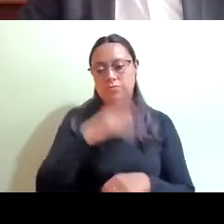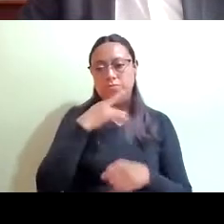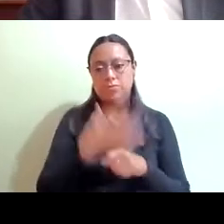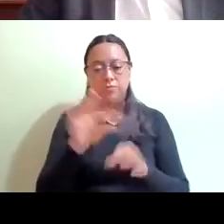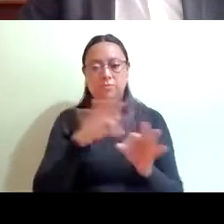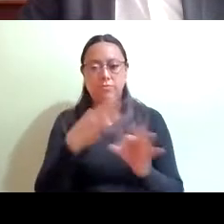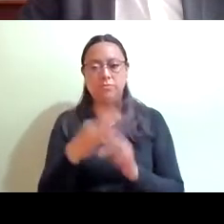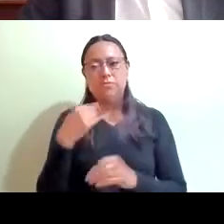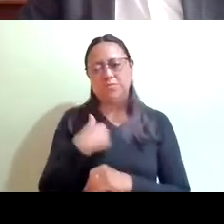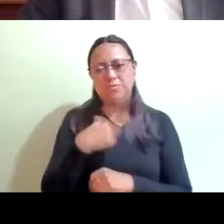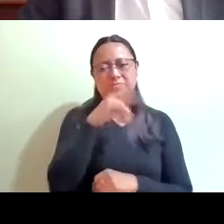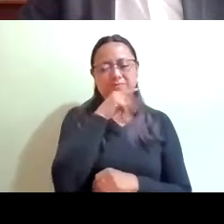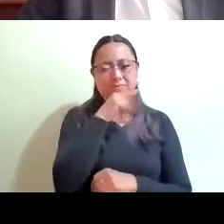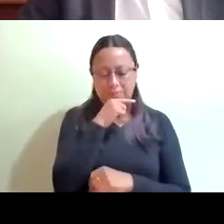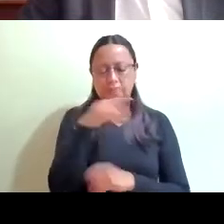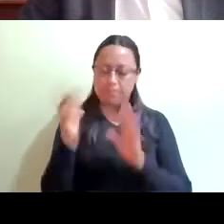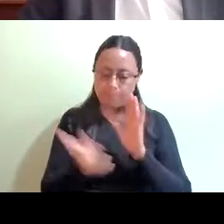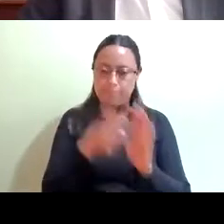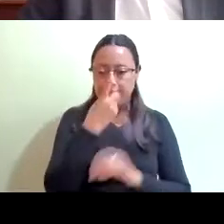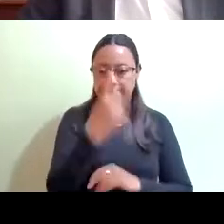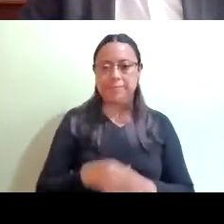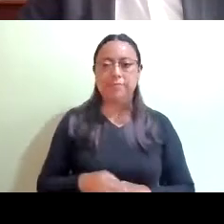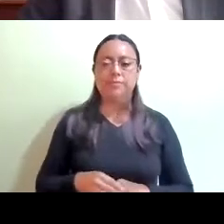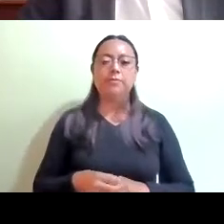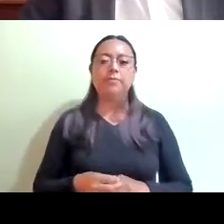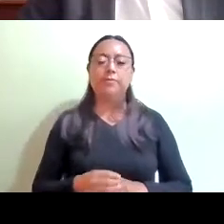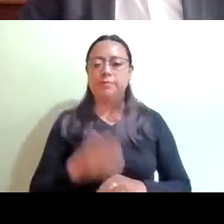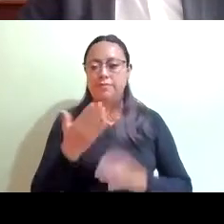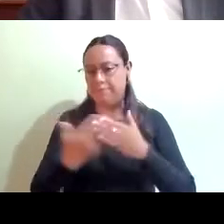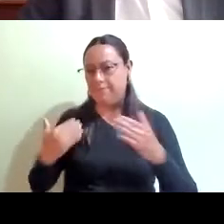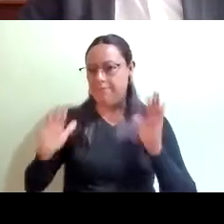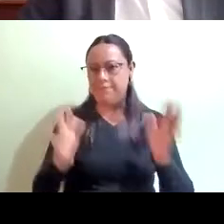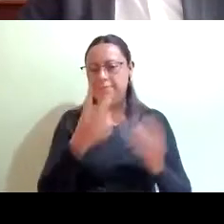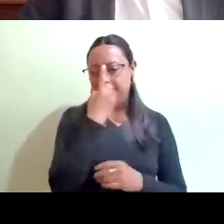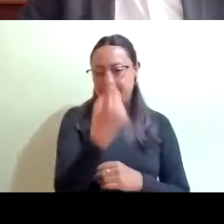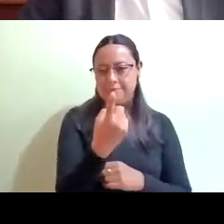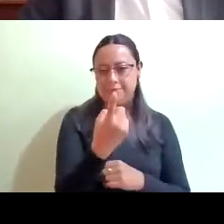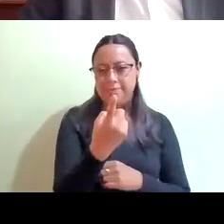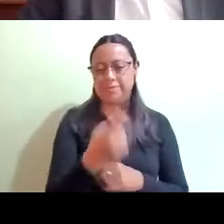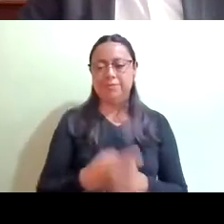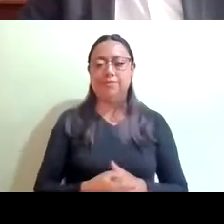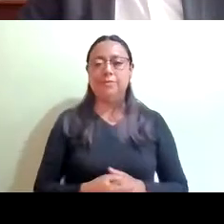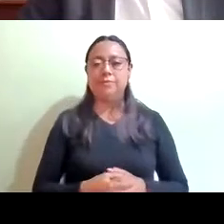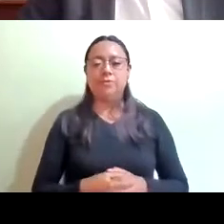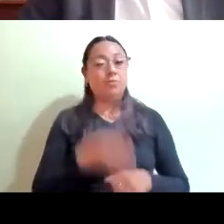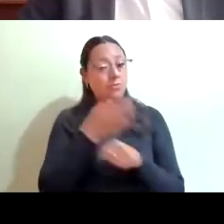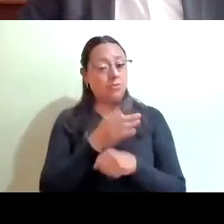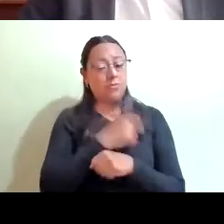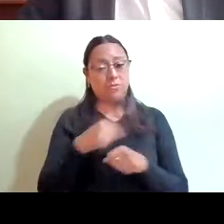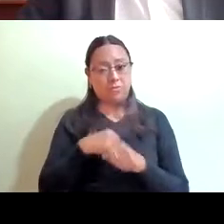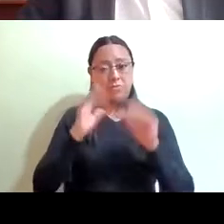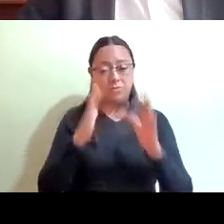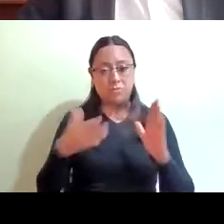preocupa, lo vuelvo a mencionar, ya lo dije la vez pasada, que no hemos establecido ya un paquete de